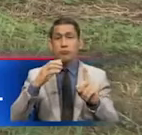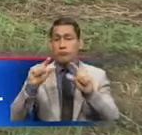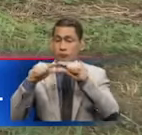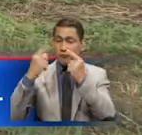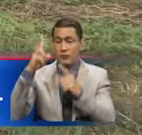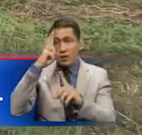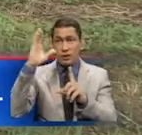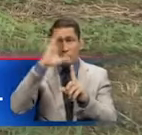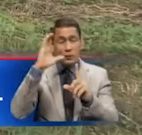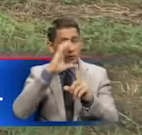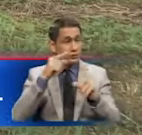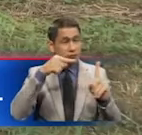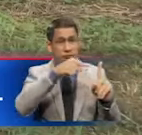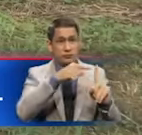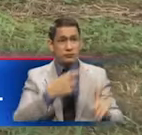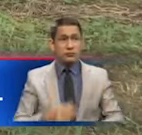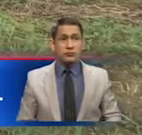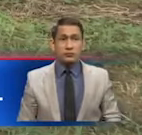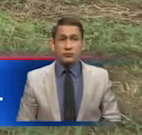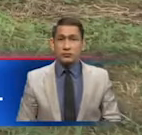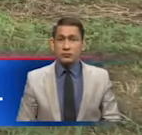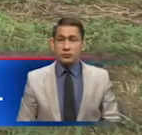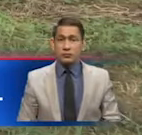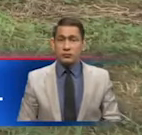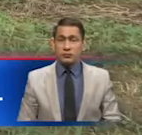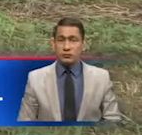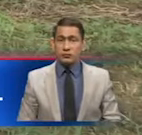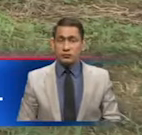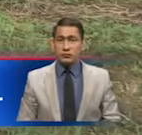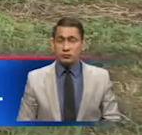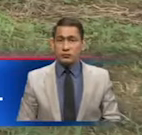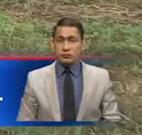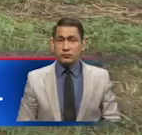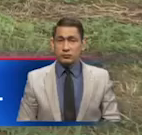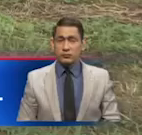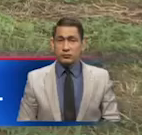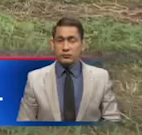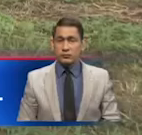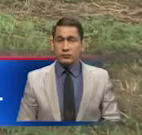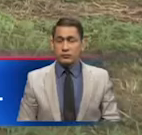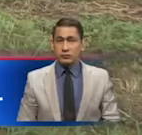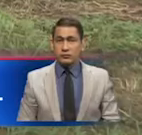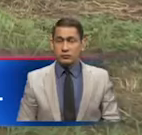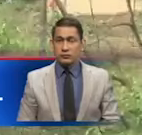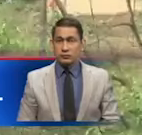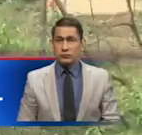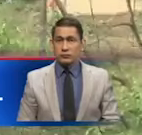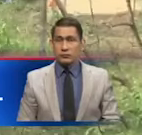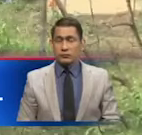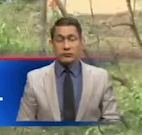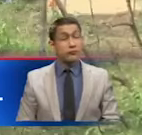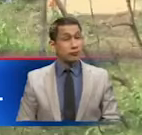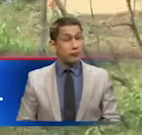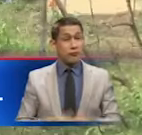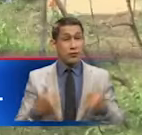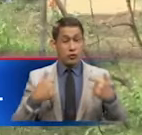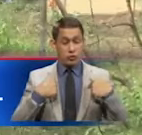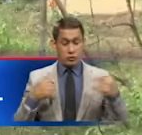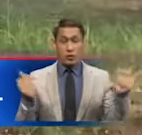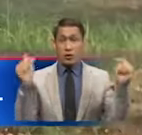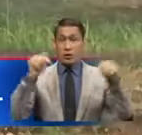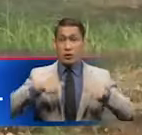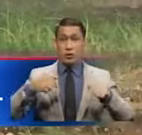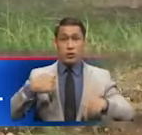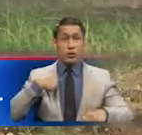lo llevaron. ¿Conocen a la persona que hallaron muerta acá arriba? No, porque no lo he visto, no. Yo llegué ayer y ya yo vi